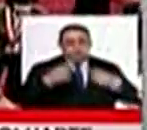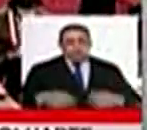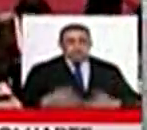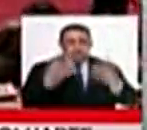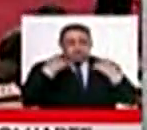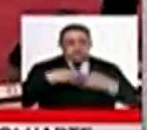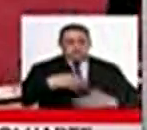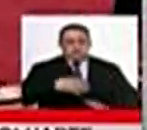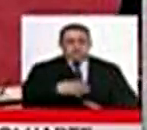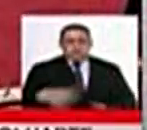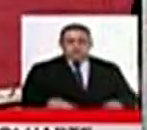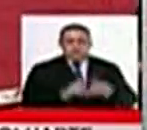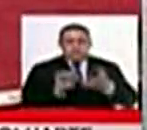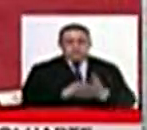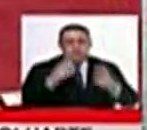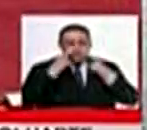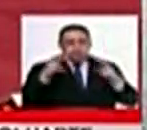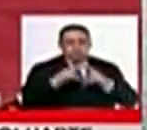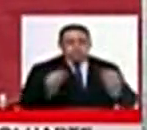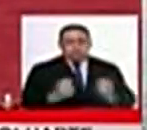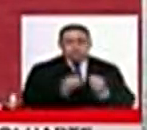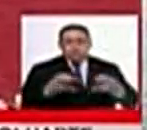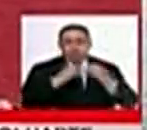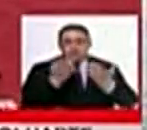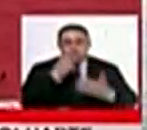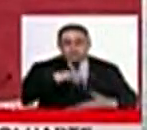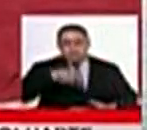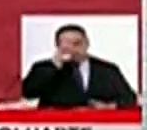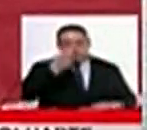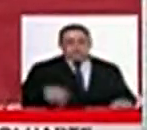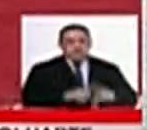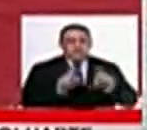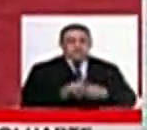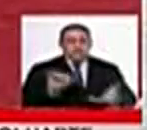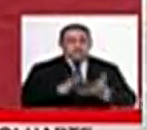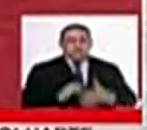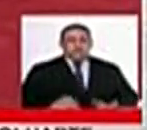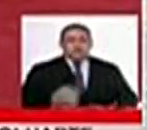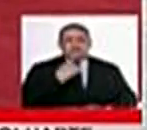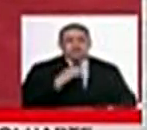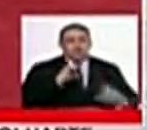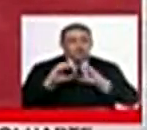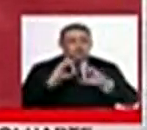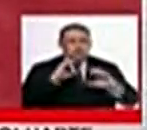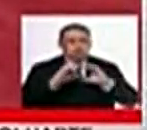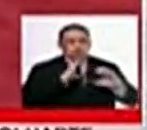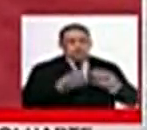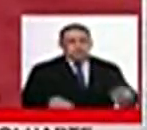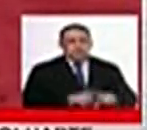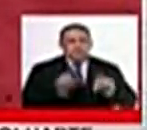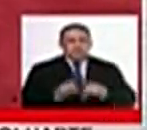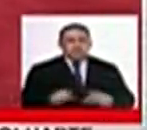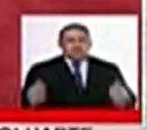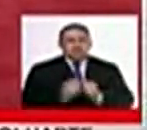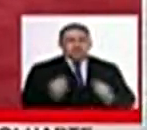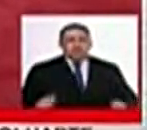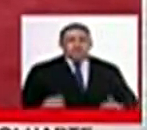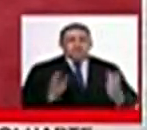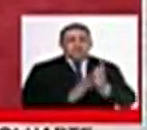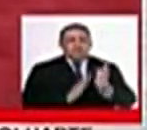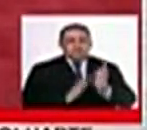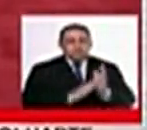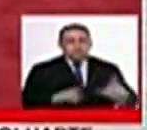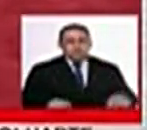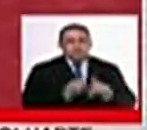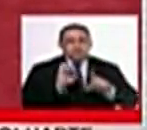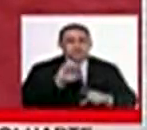tiempo. Hay algunas situaciones excepcionales como la que estamos viendo en Venezuela y Nicaragua, pero son autoritarismos